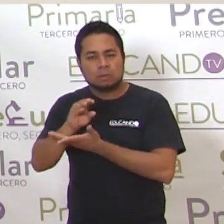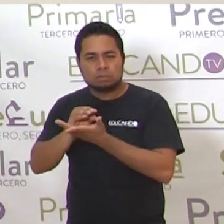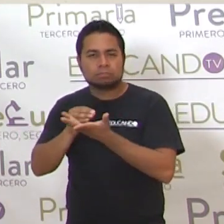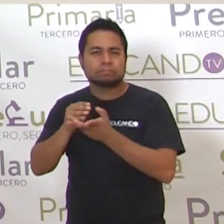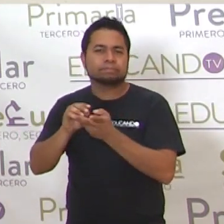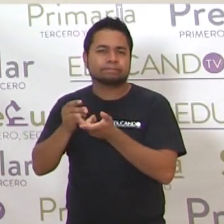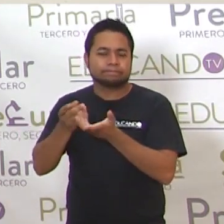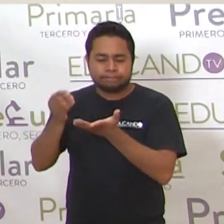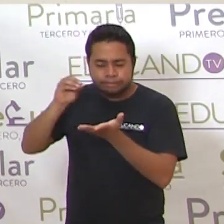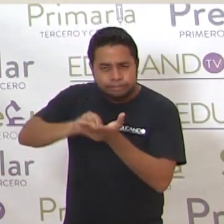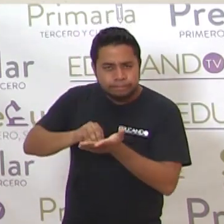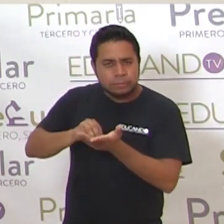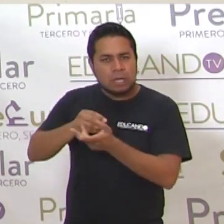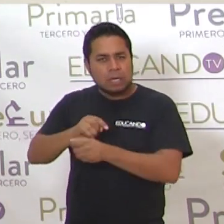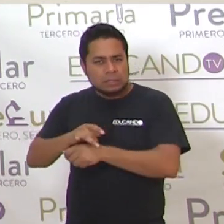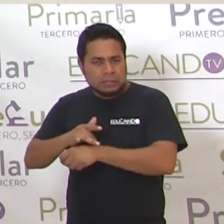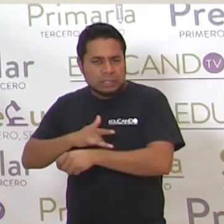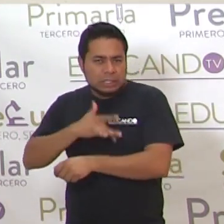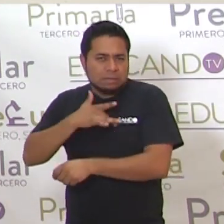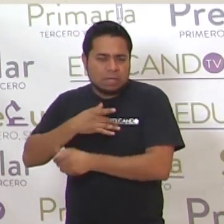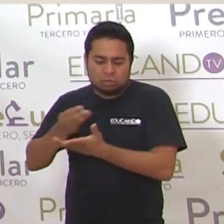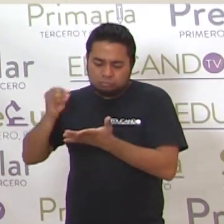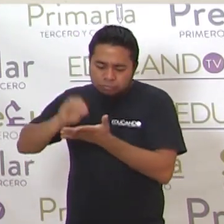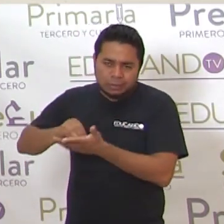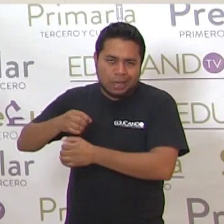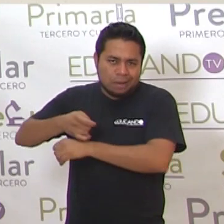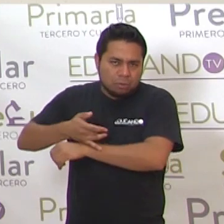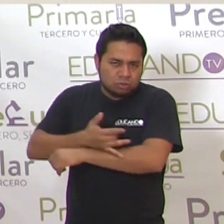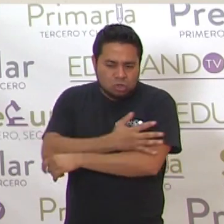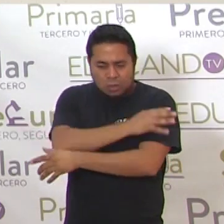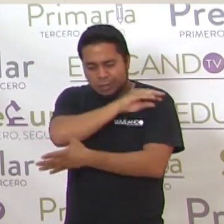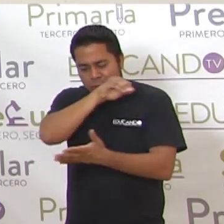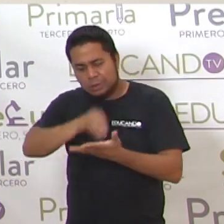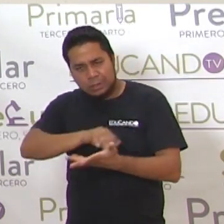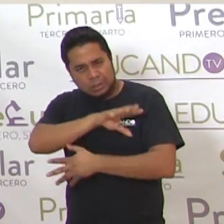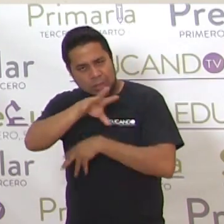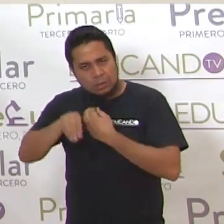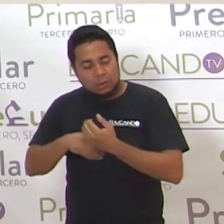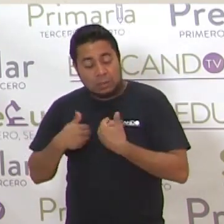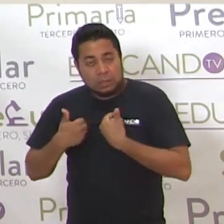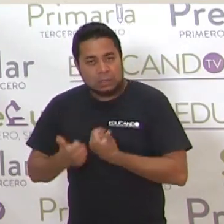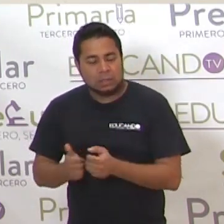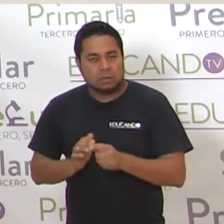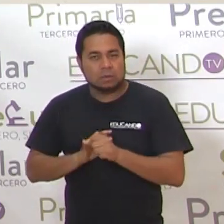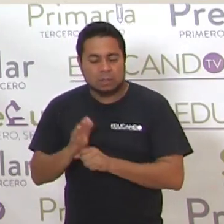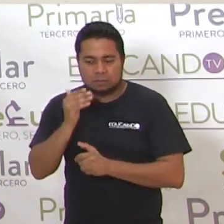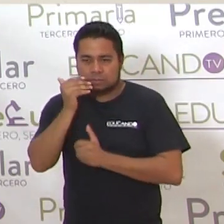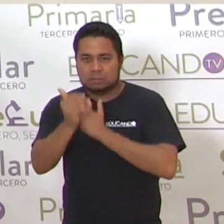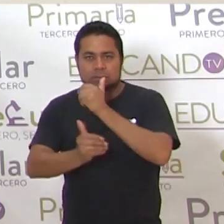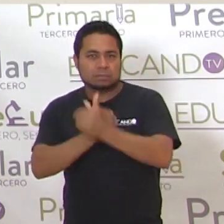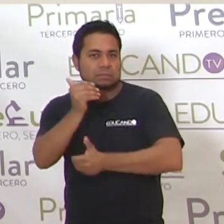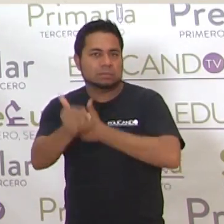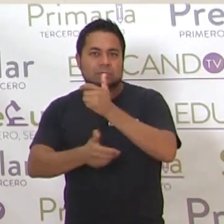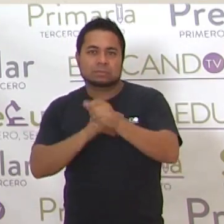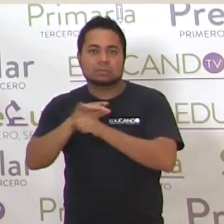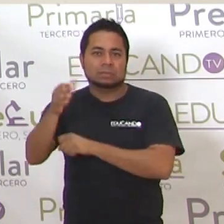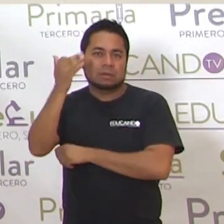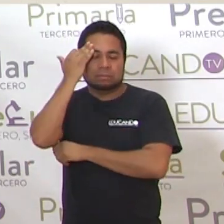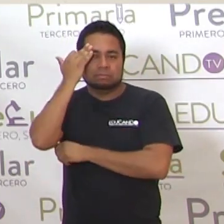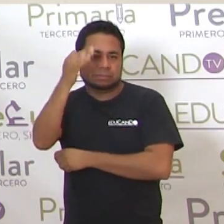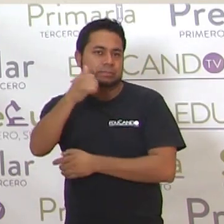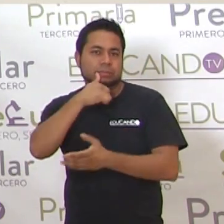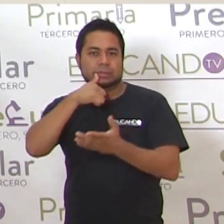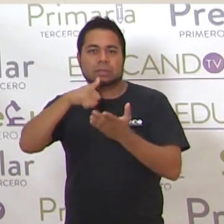emociones sentimientos y también así poder entender el proceso que tardaba la carta en